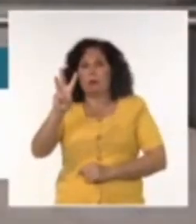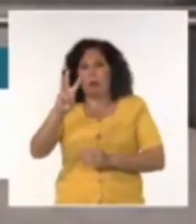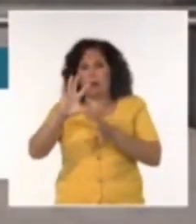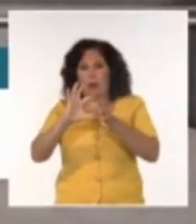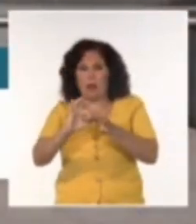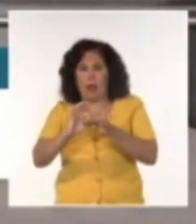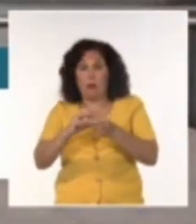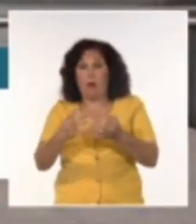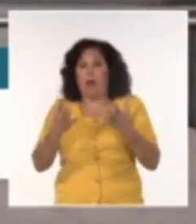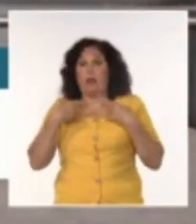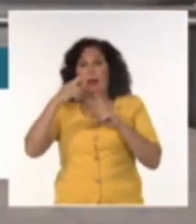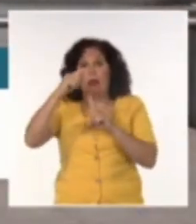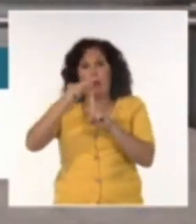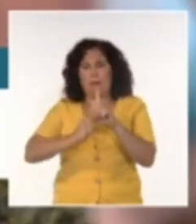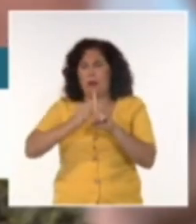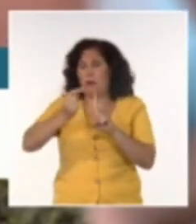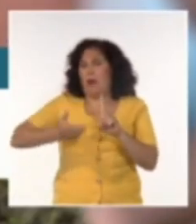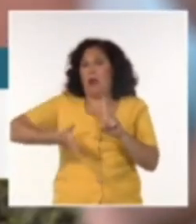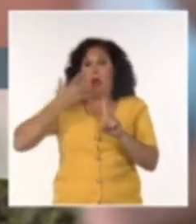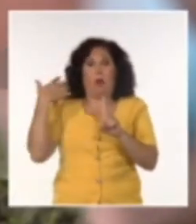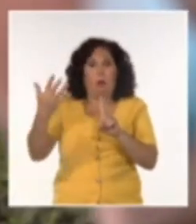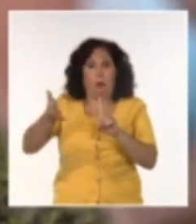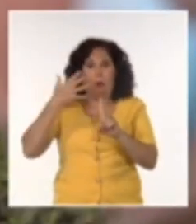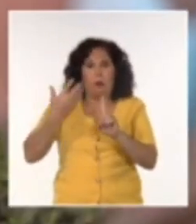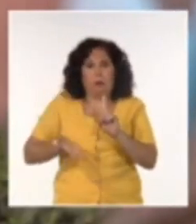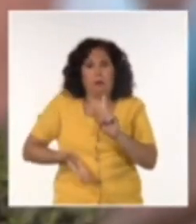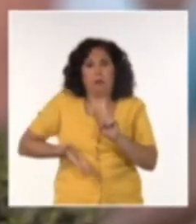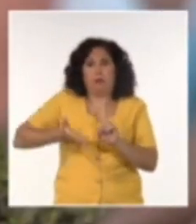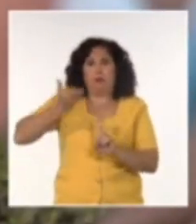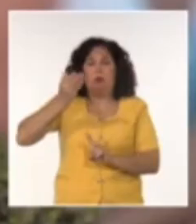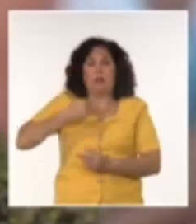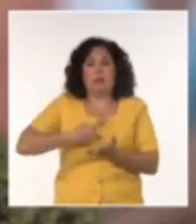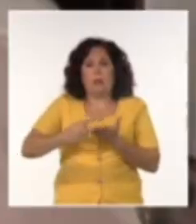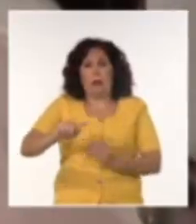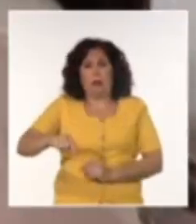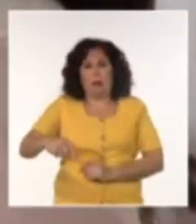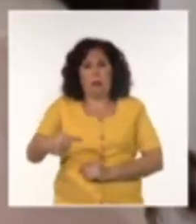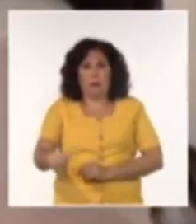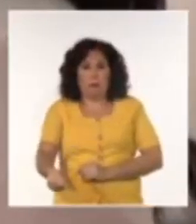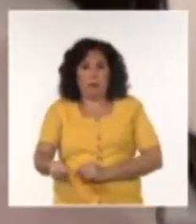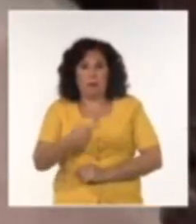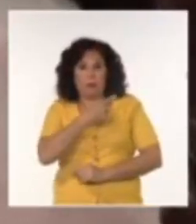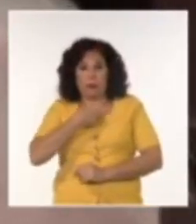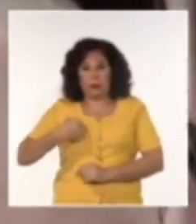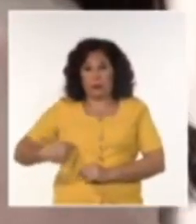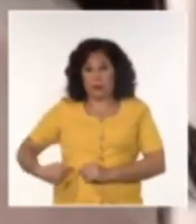Los expertos prevén altas temperaturas para la próxima semana. En Shanghai,